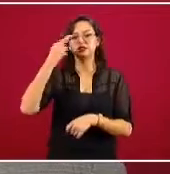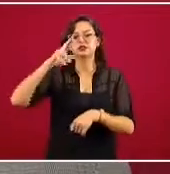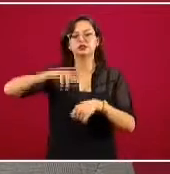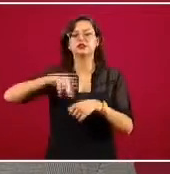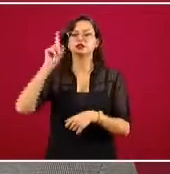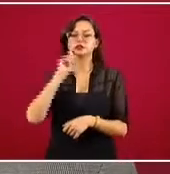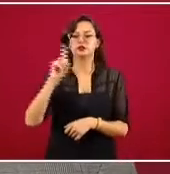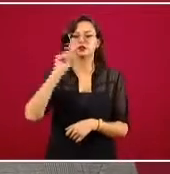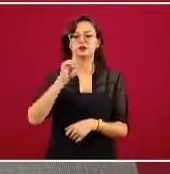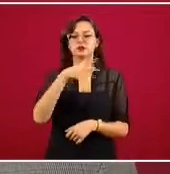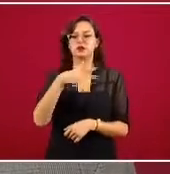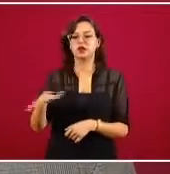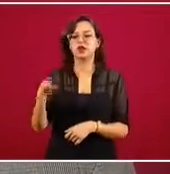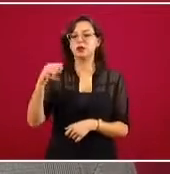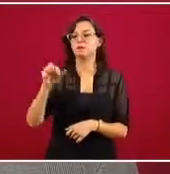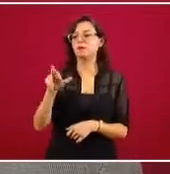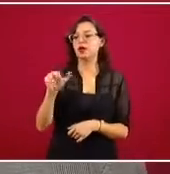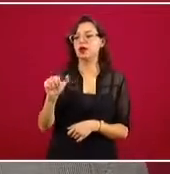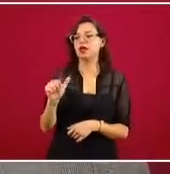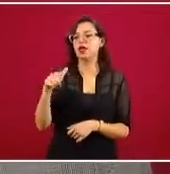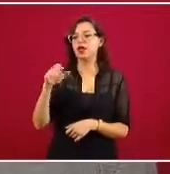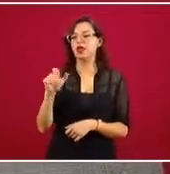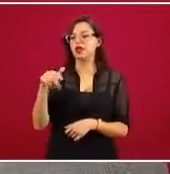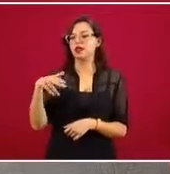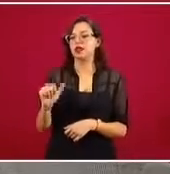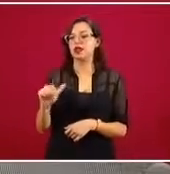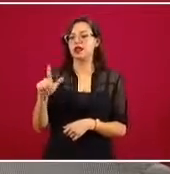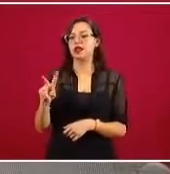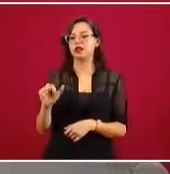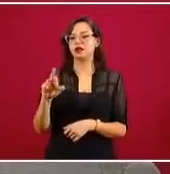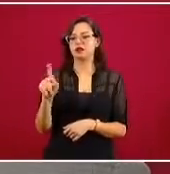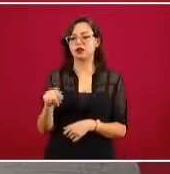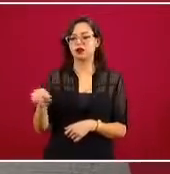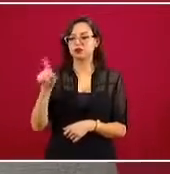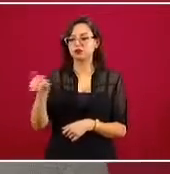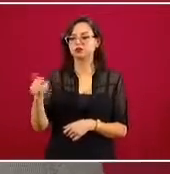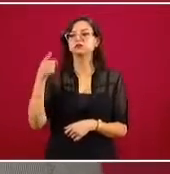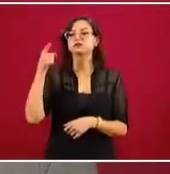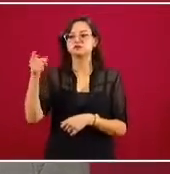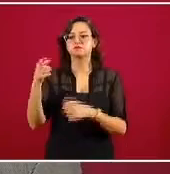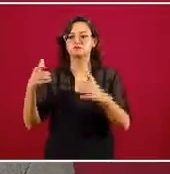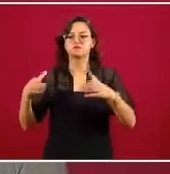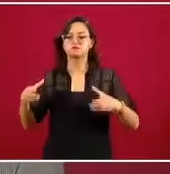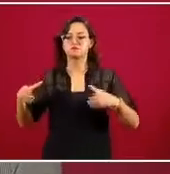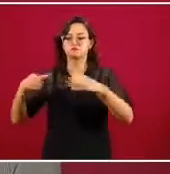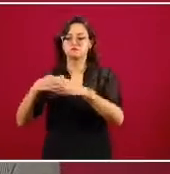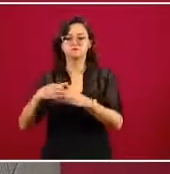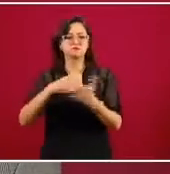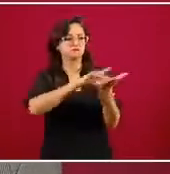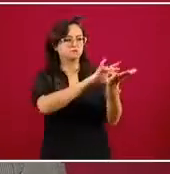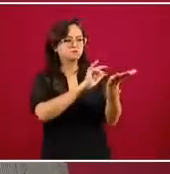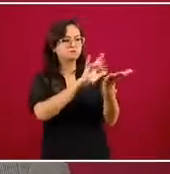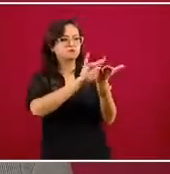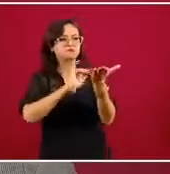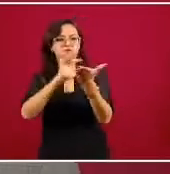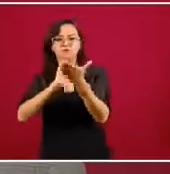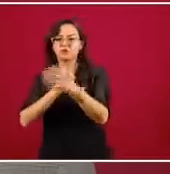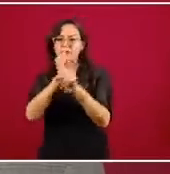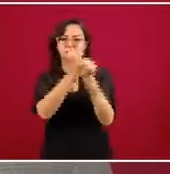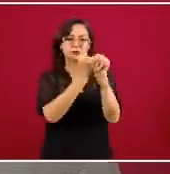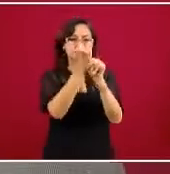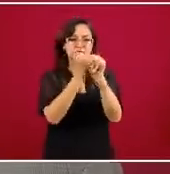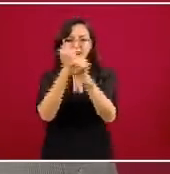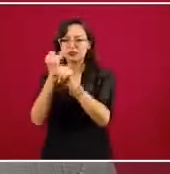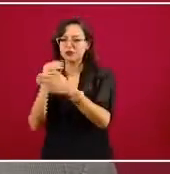directora general, la doctora María Elena Álvarez Builla, que ha permitido integrar esta unidad de datos, análisis e